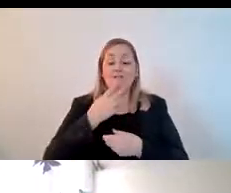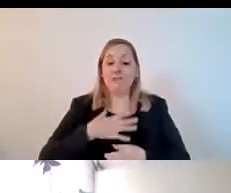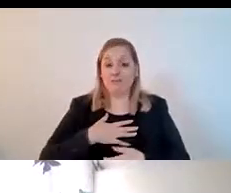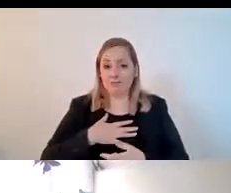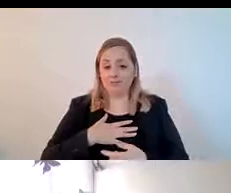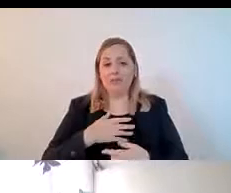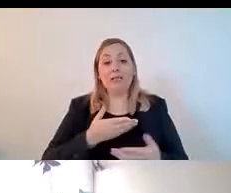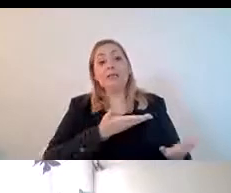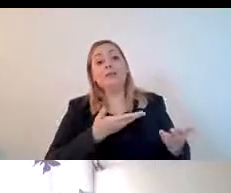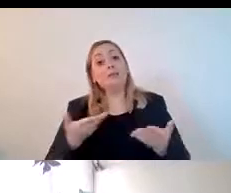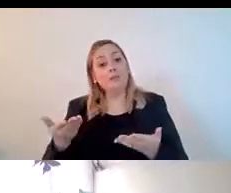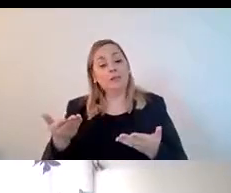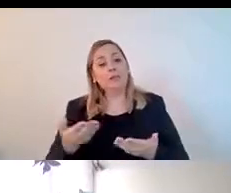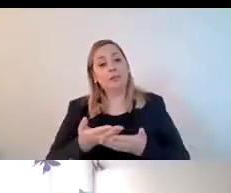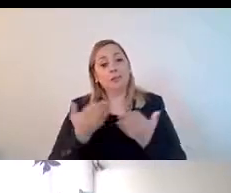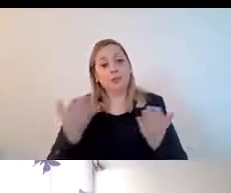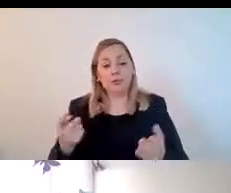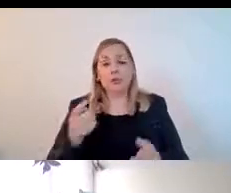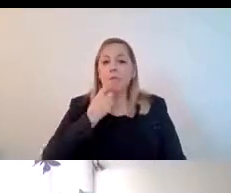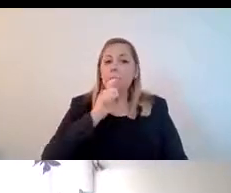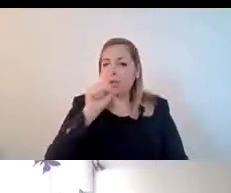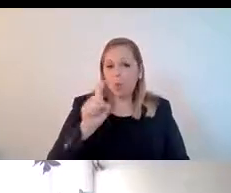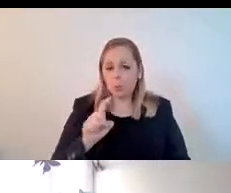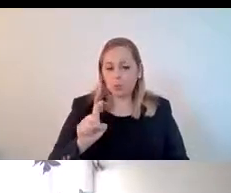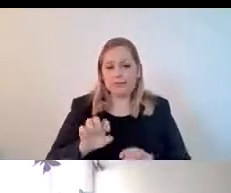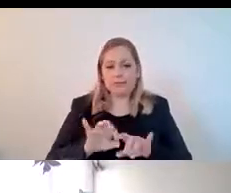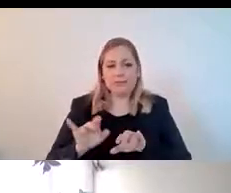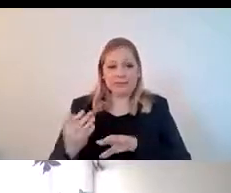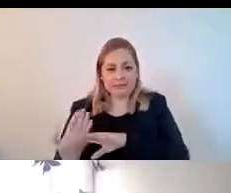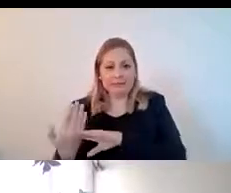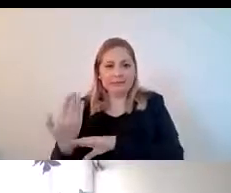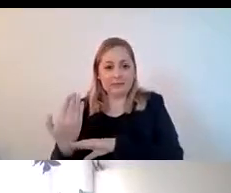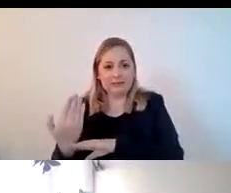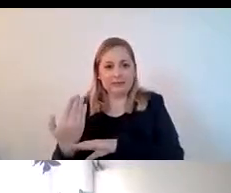invitamos a dejar sus preguntas en el chat.